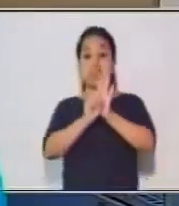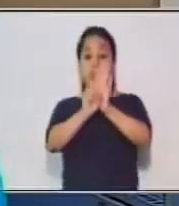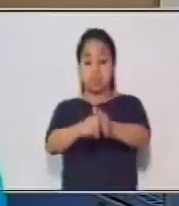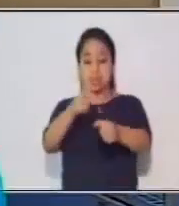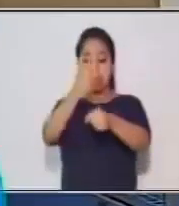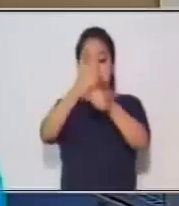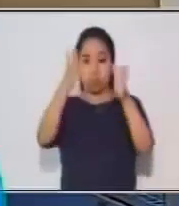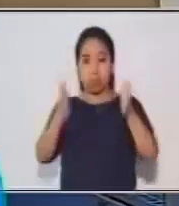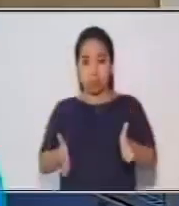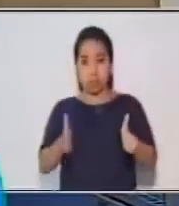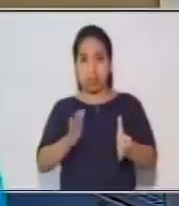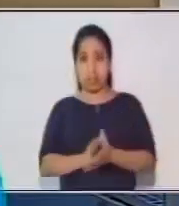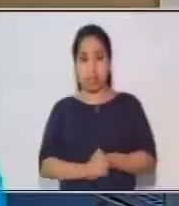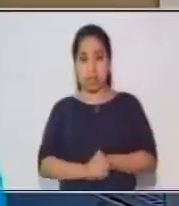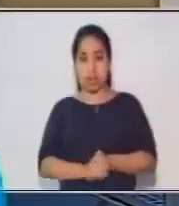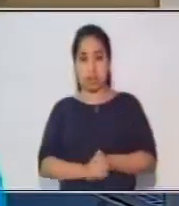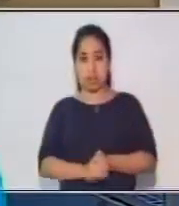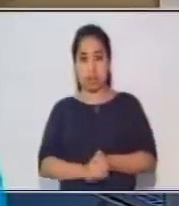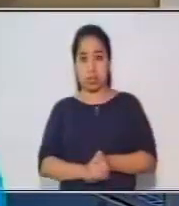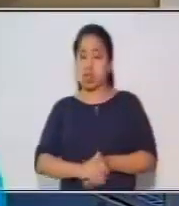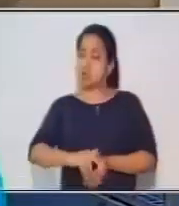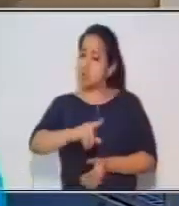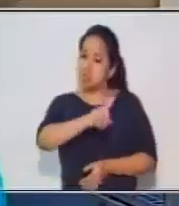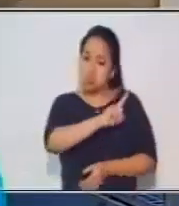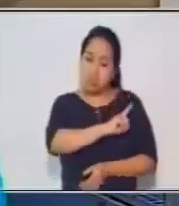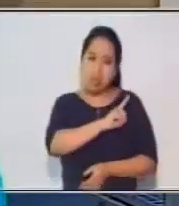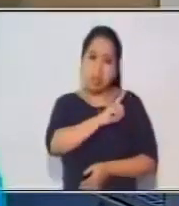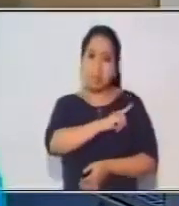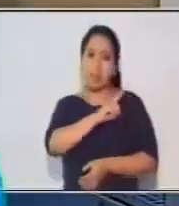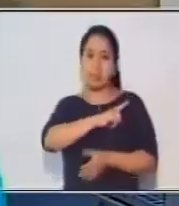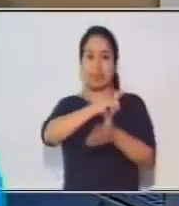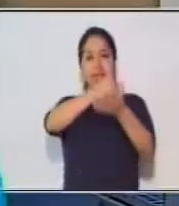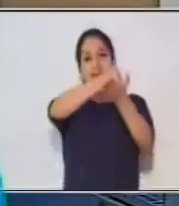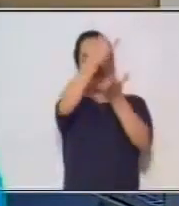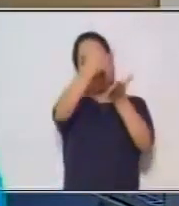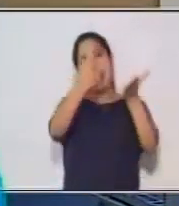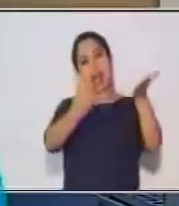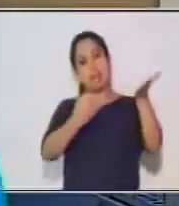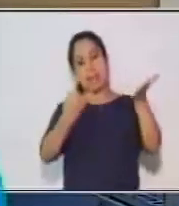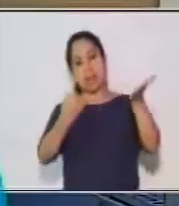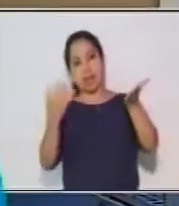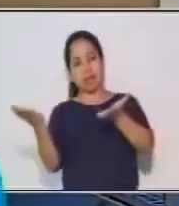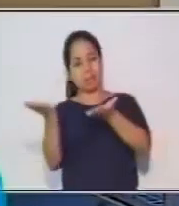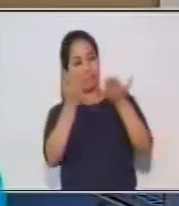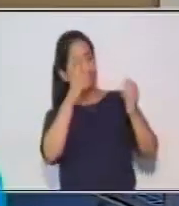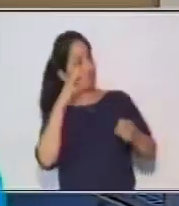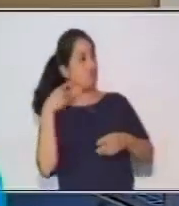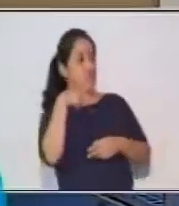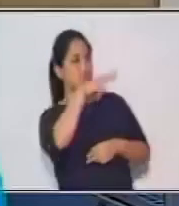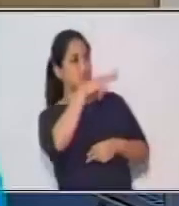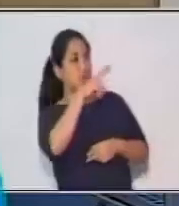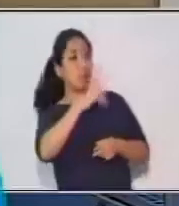guatemaltecos. La simple imagen de ellos nos da identidad.